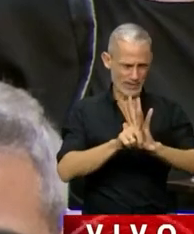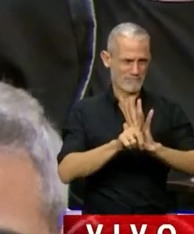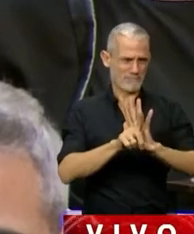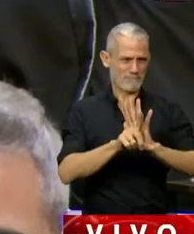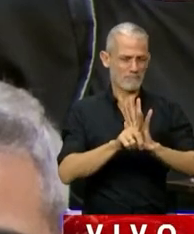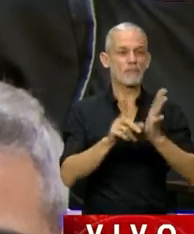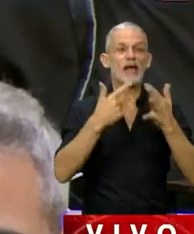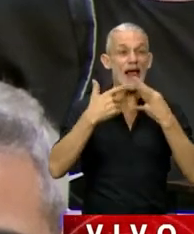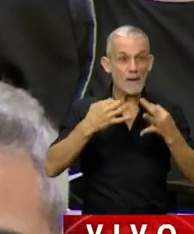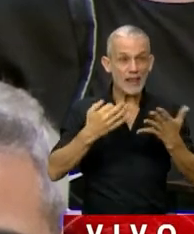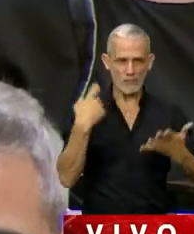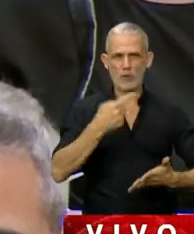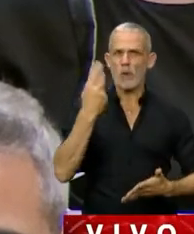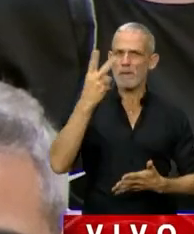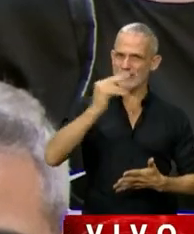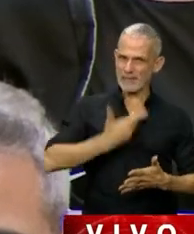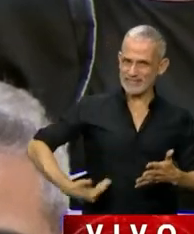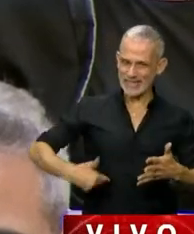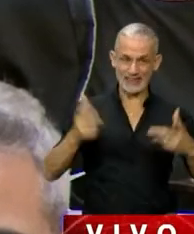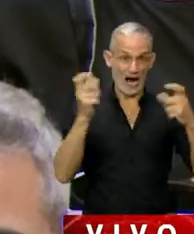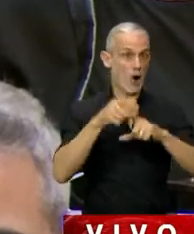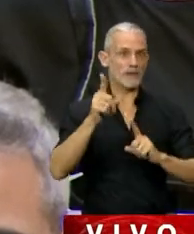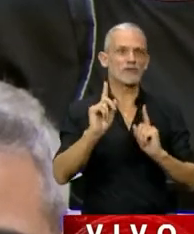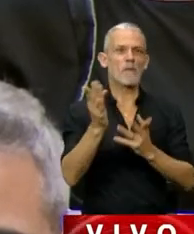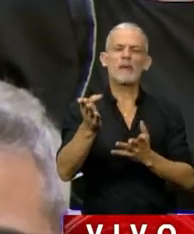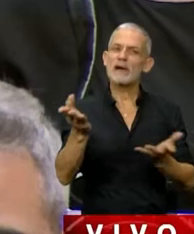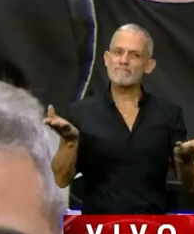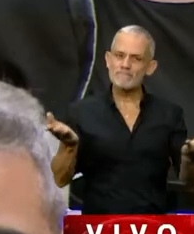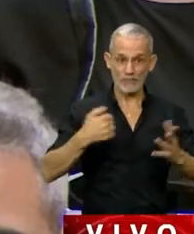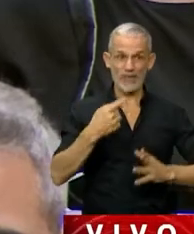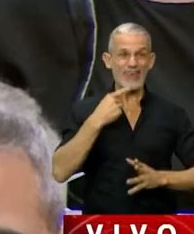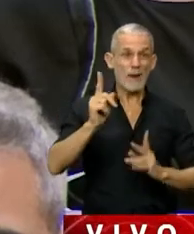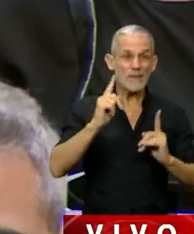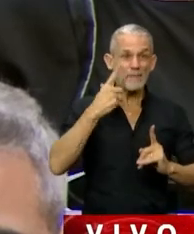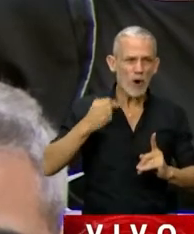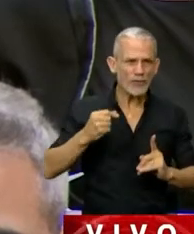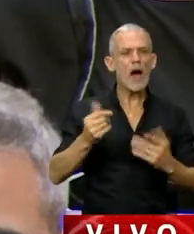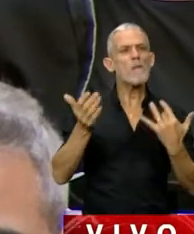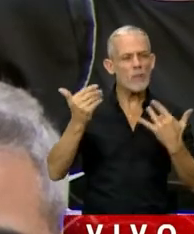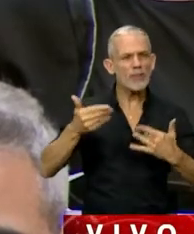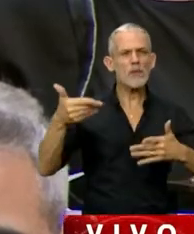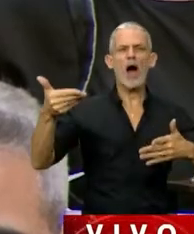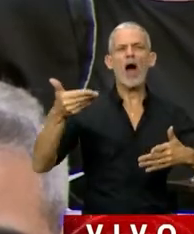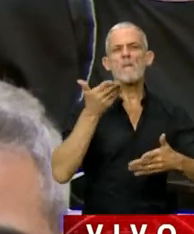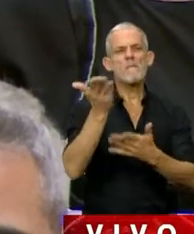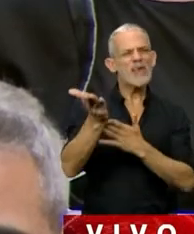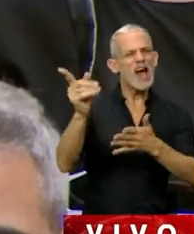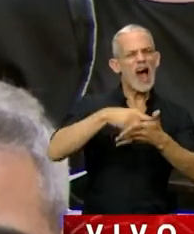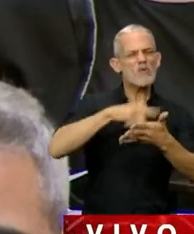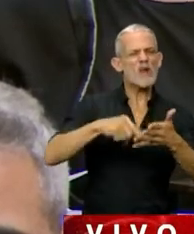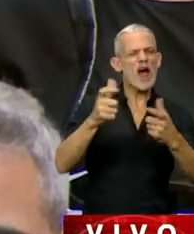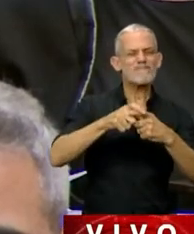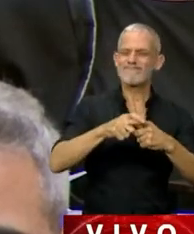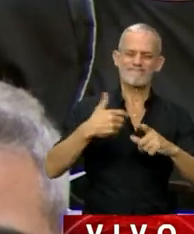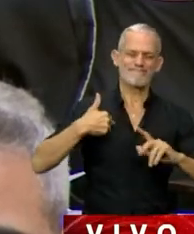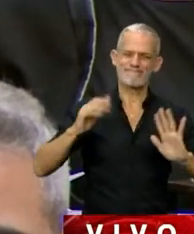la verdad es que como vicepresidenta de esa comisión, le puedo decir que ese día podría haber pedido la nulidad de esa reunión,